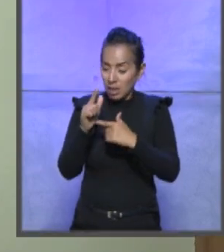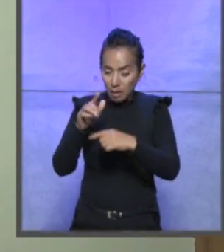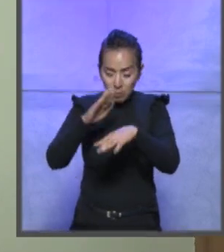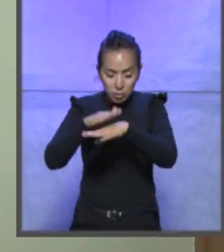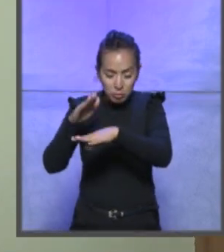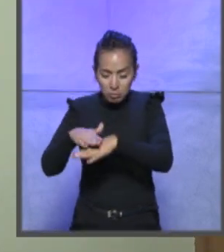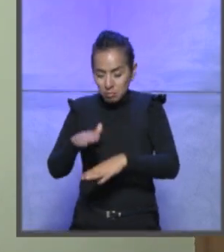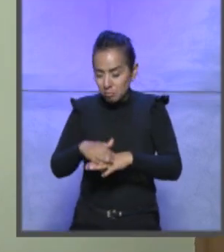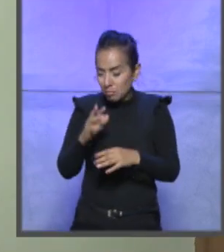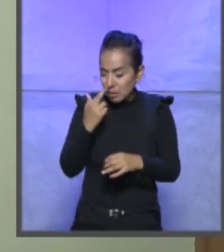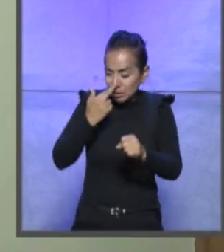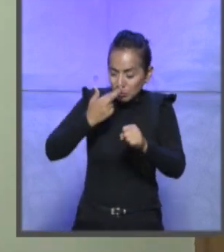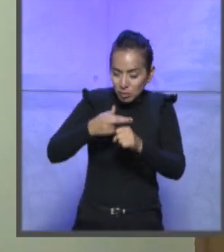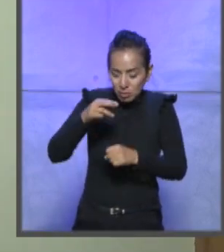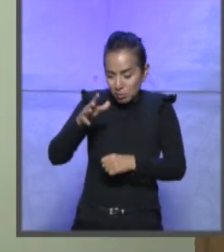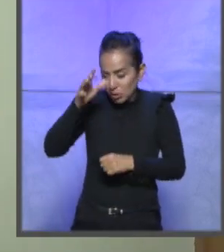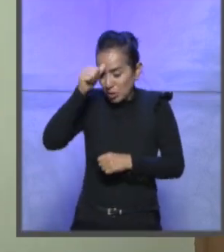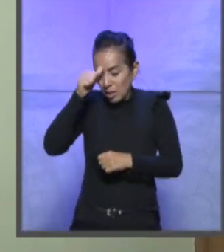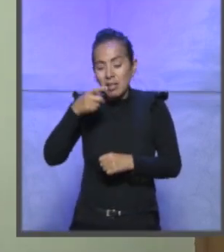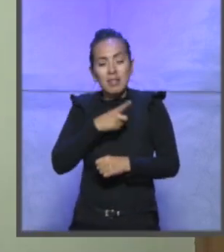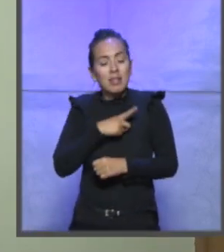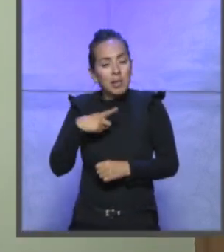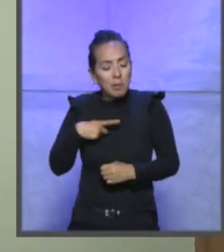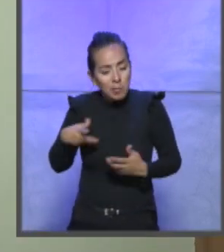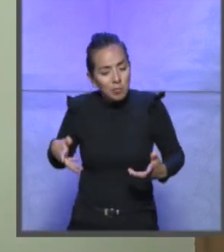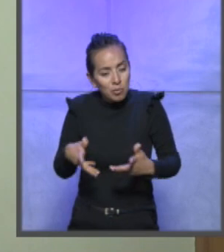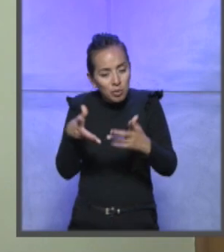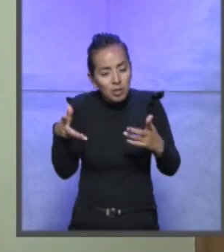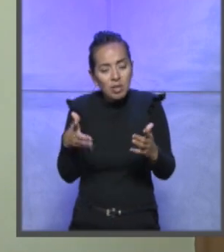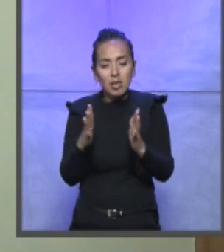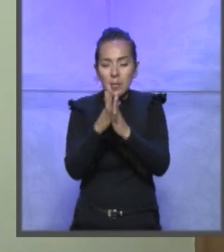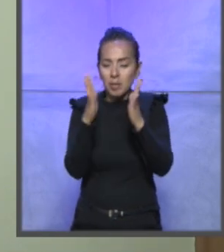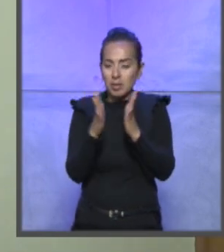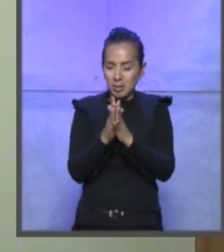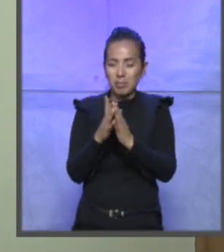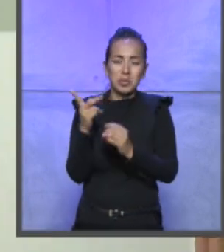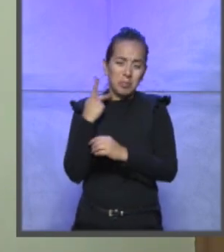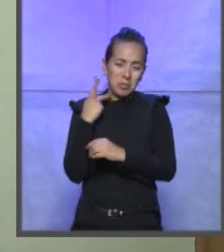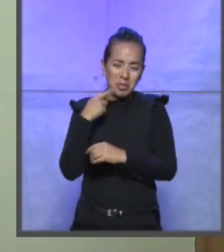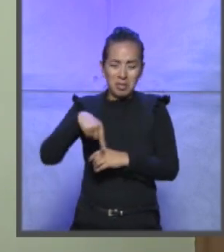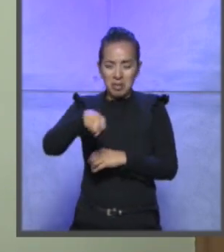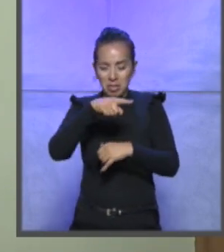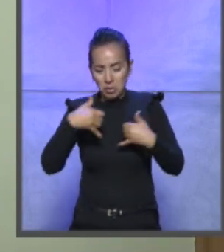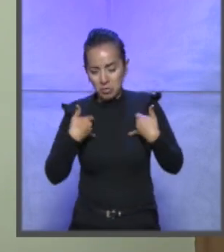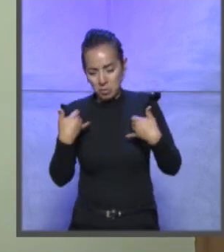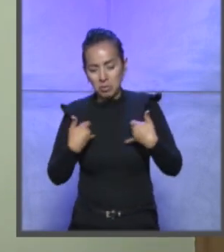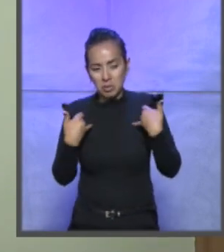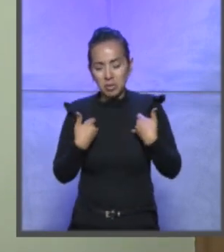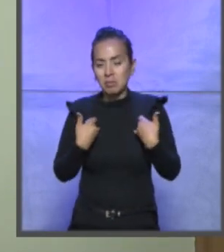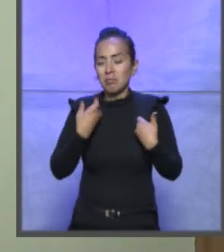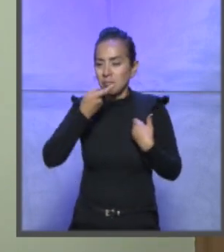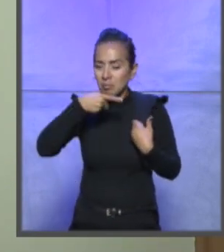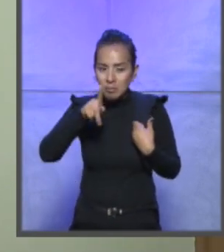comprometidas las instituciones y las autoridades que debemos de fomentar la participación política de las